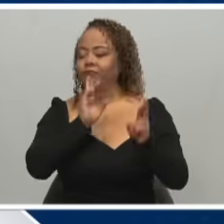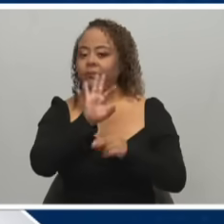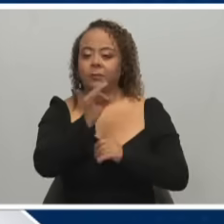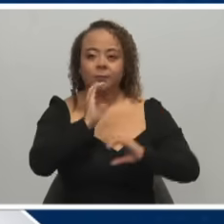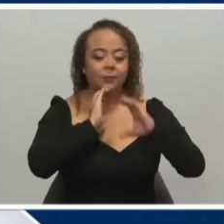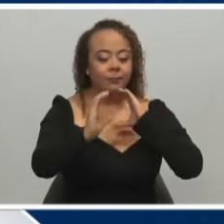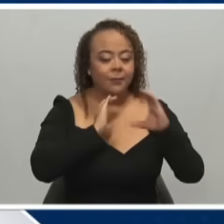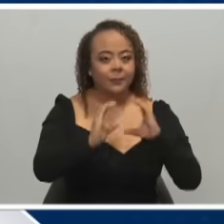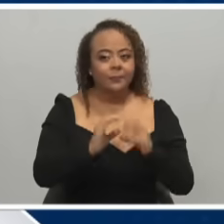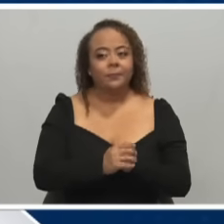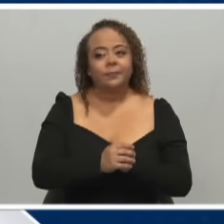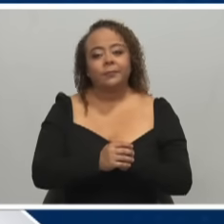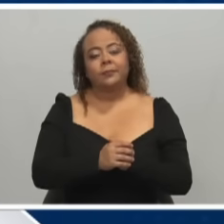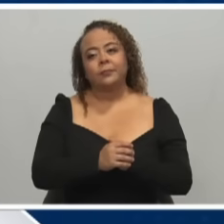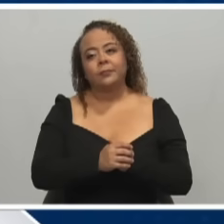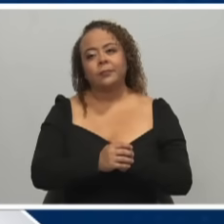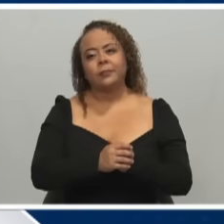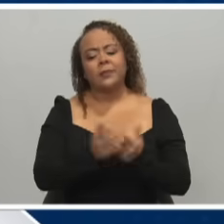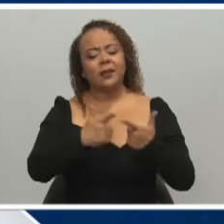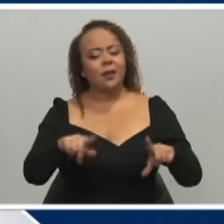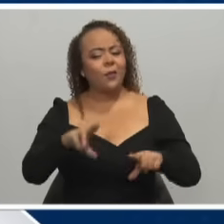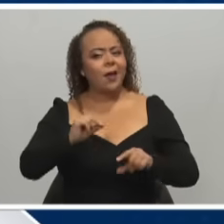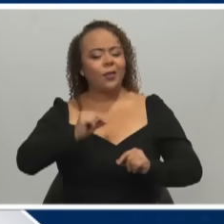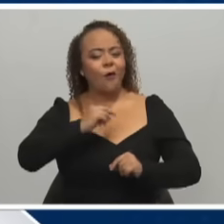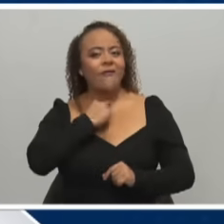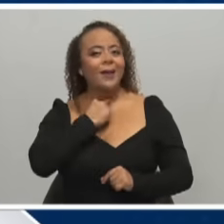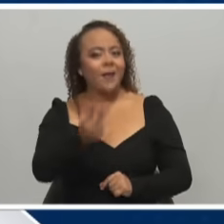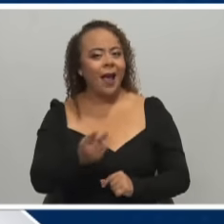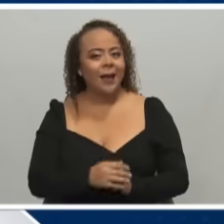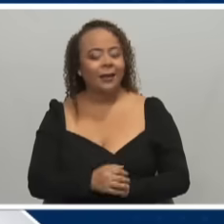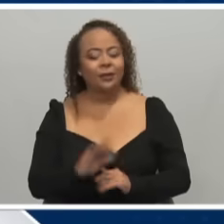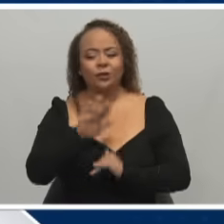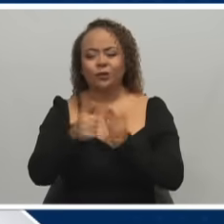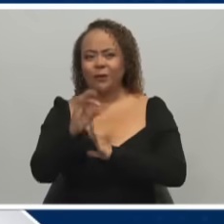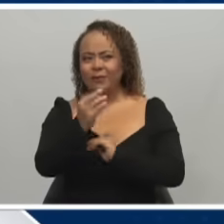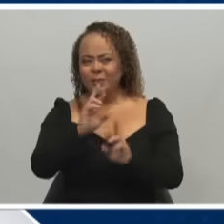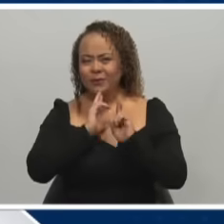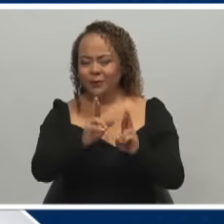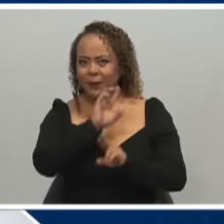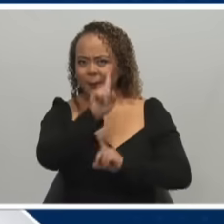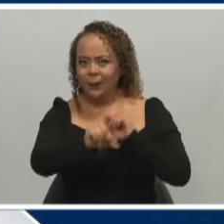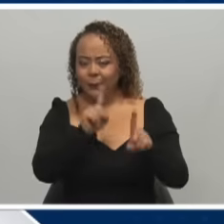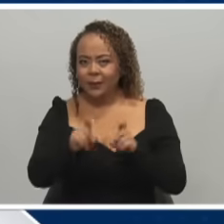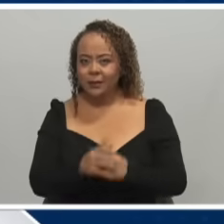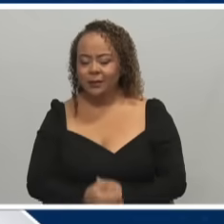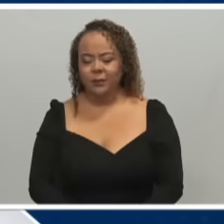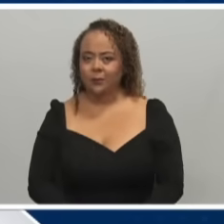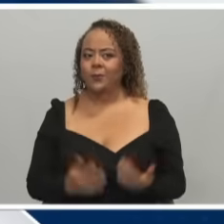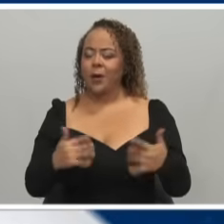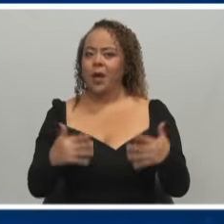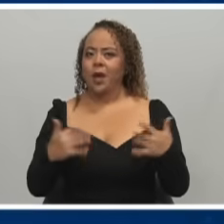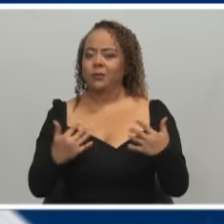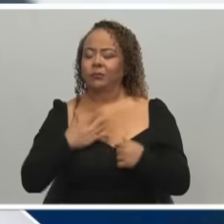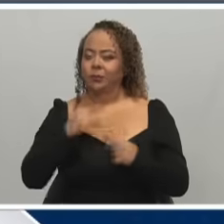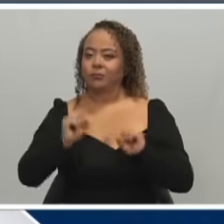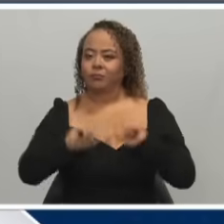comunicarse eh lenguaje no verbal o sea todo la manera de responder las preguntas eh Me me